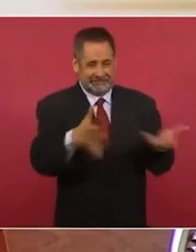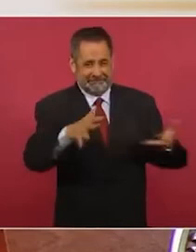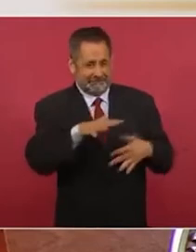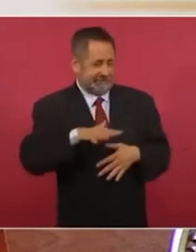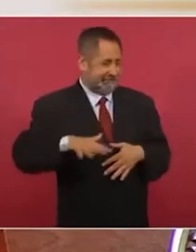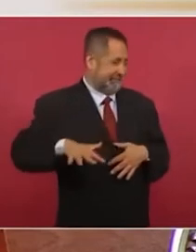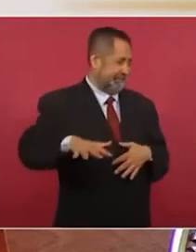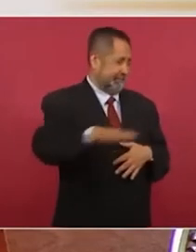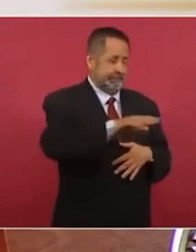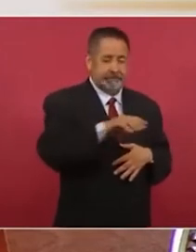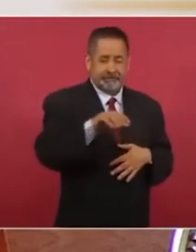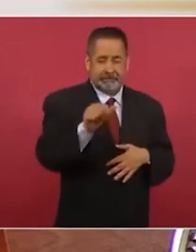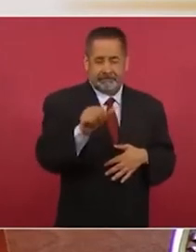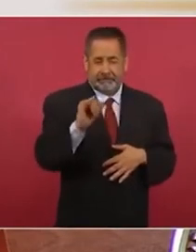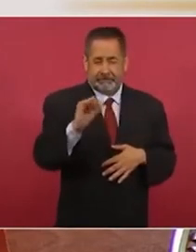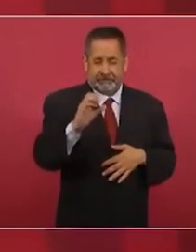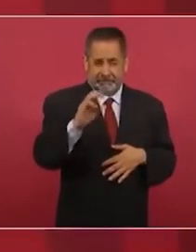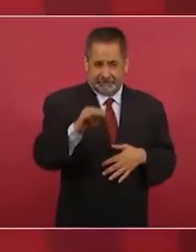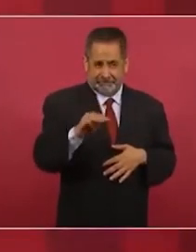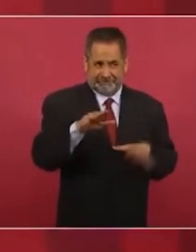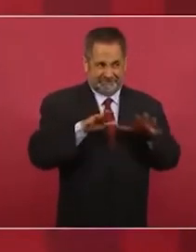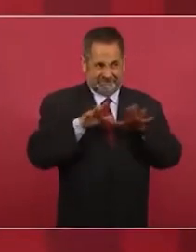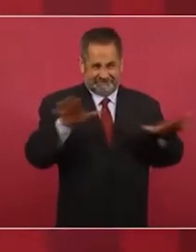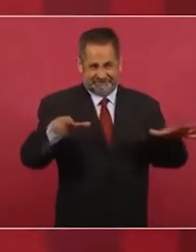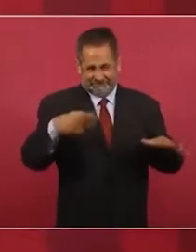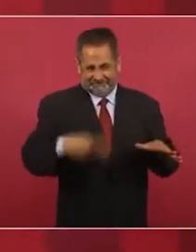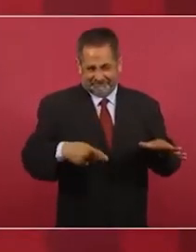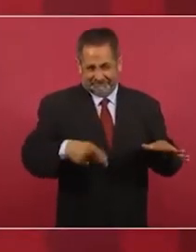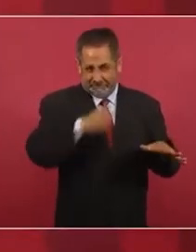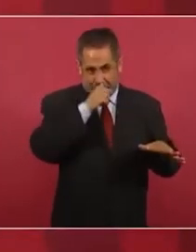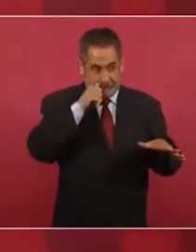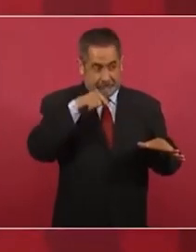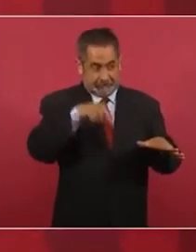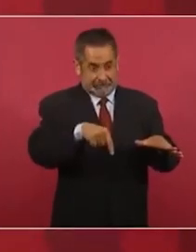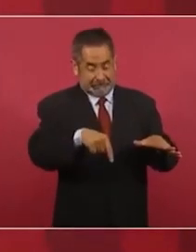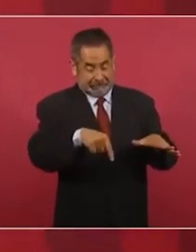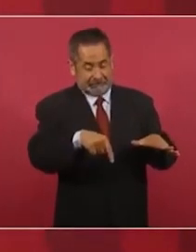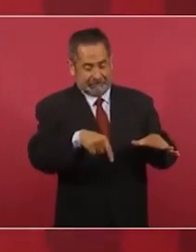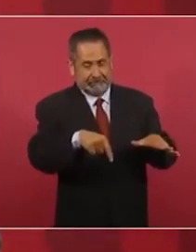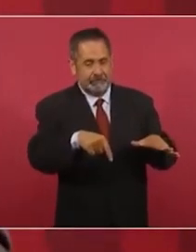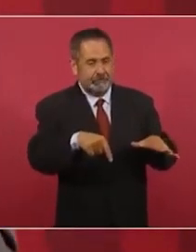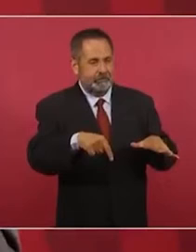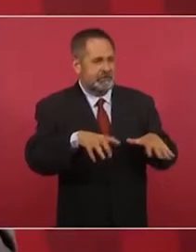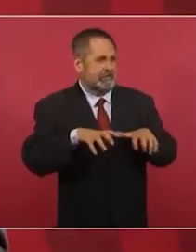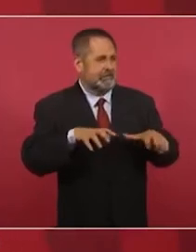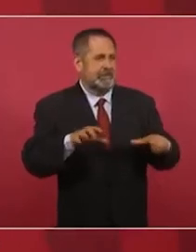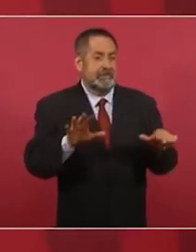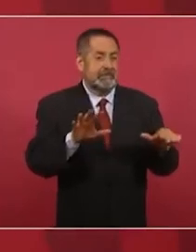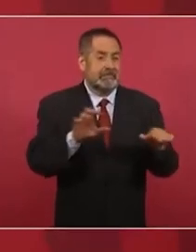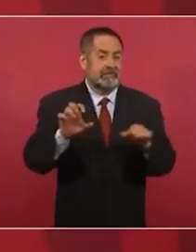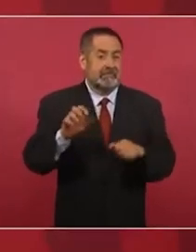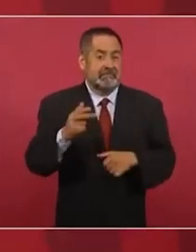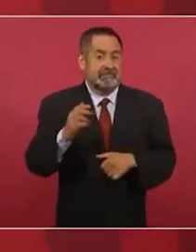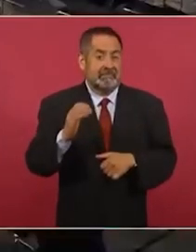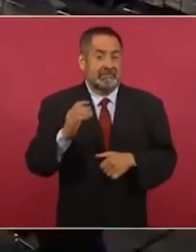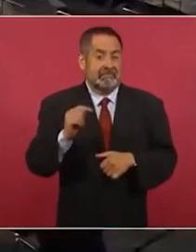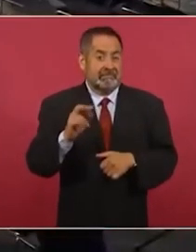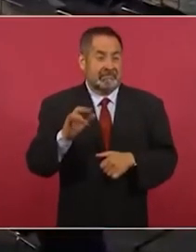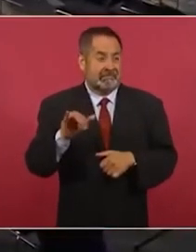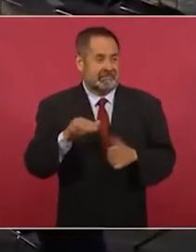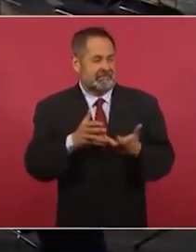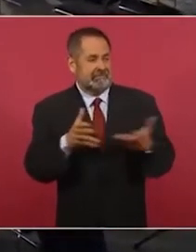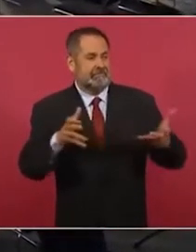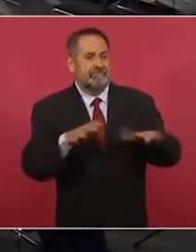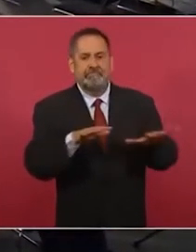terrenos del actual aeropuerto, con las 600 hectáreas del actual aeropuerto, para